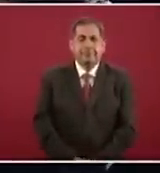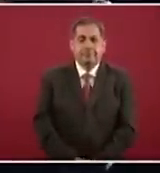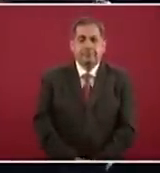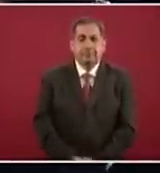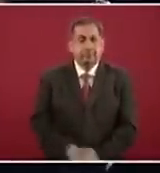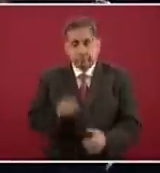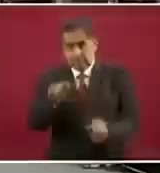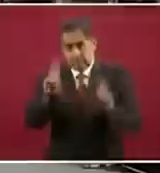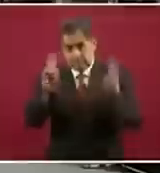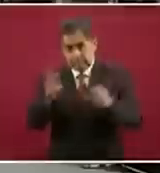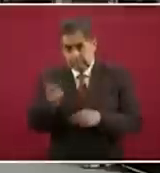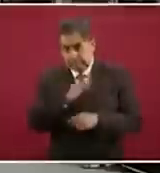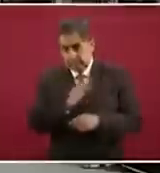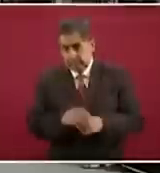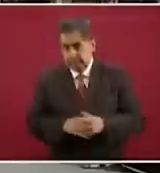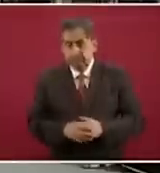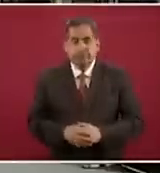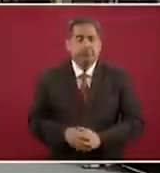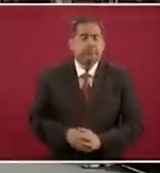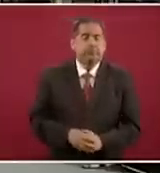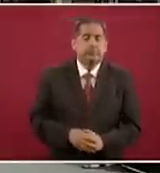Sí.